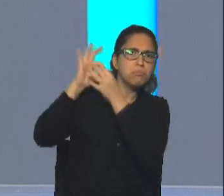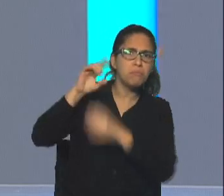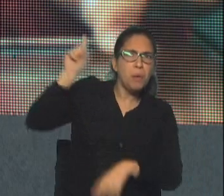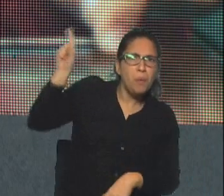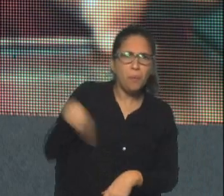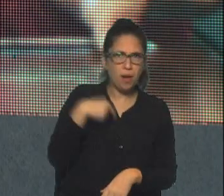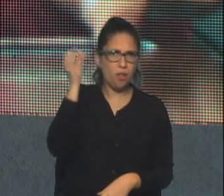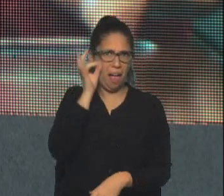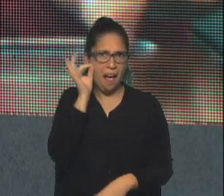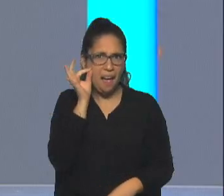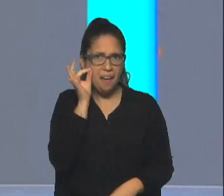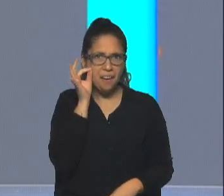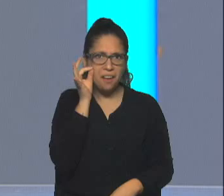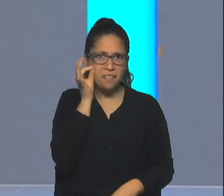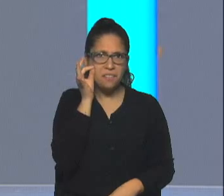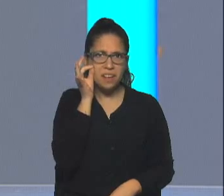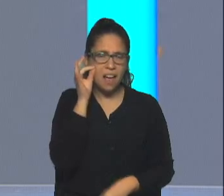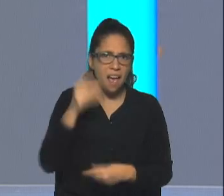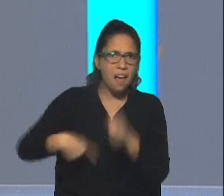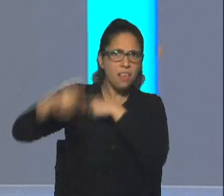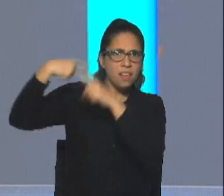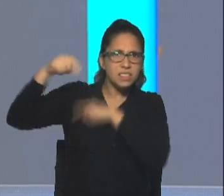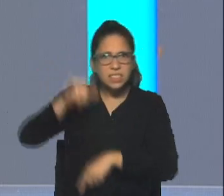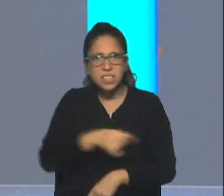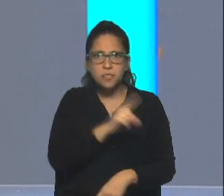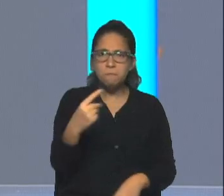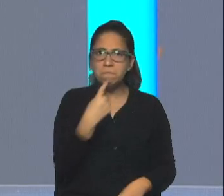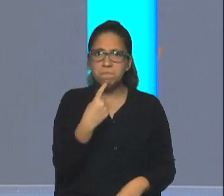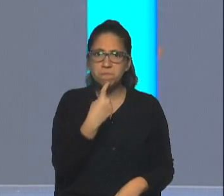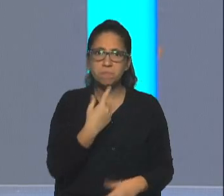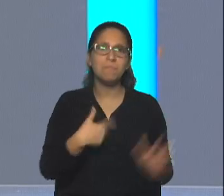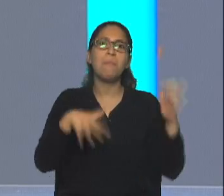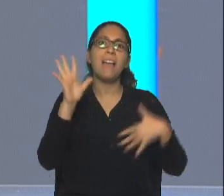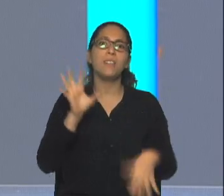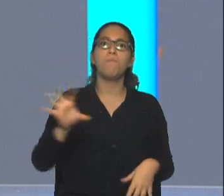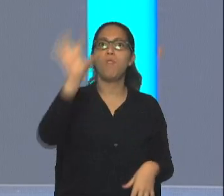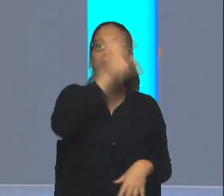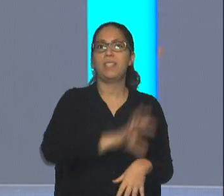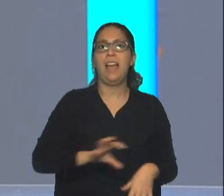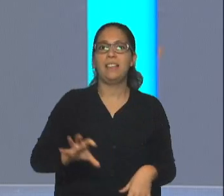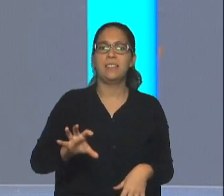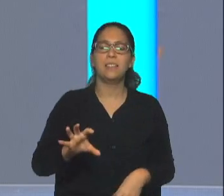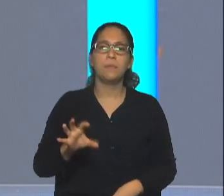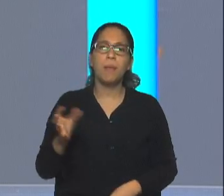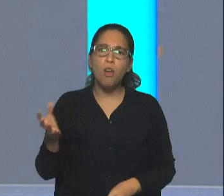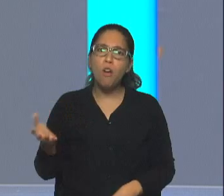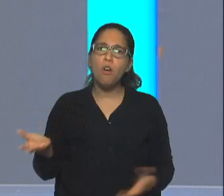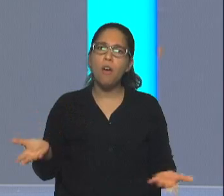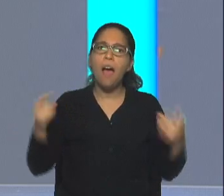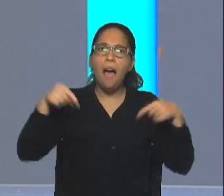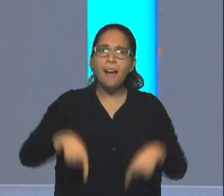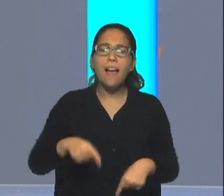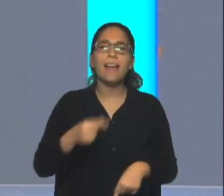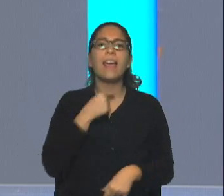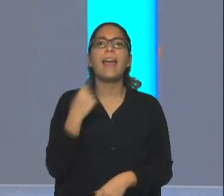ascendencia claro por supuesto que sí y sobre todo en muchas provincias de la Argentina Pero qué tratamos acá de